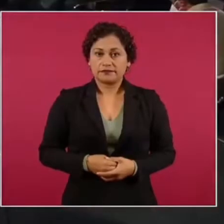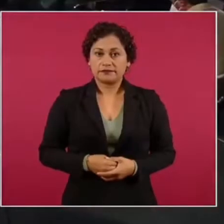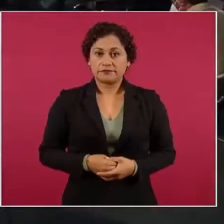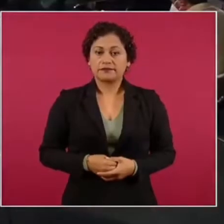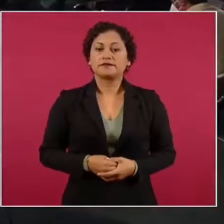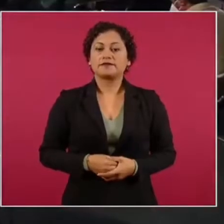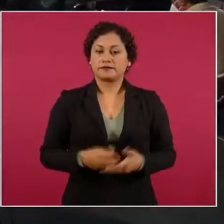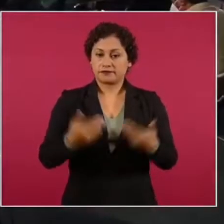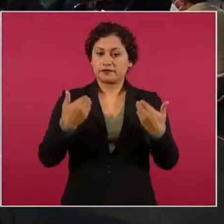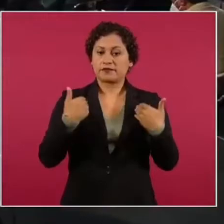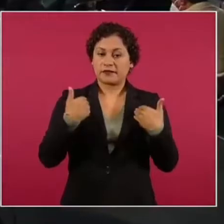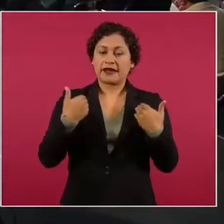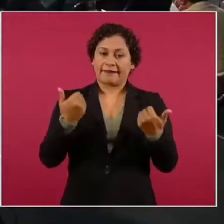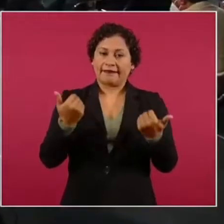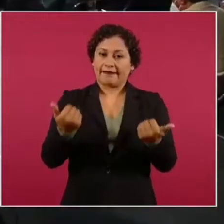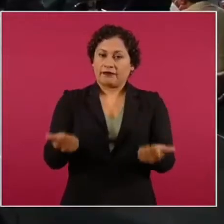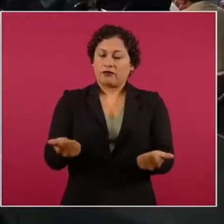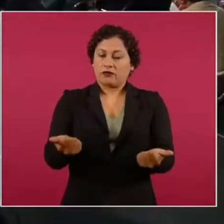Entiendo,